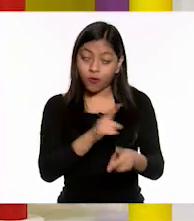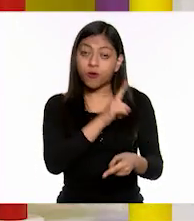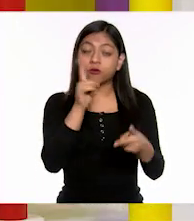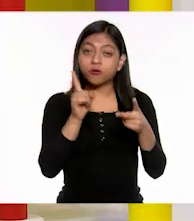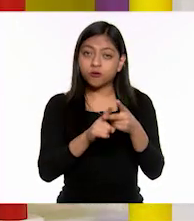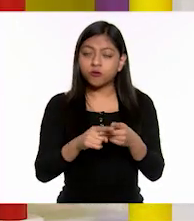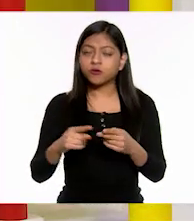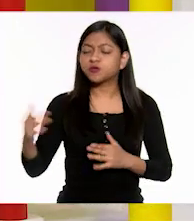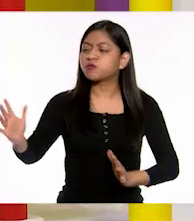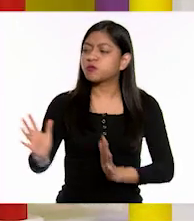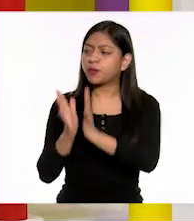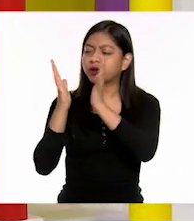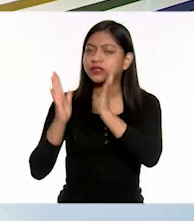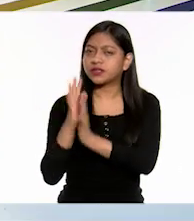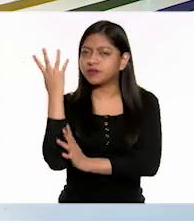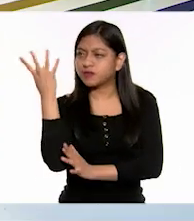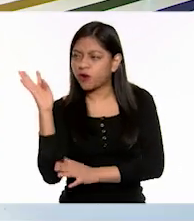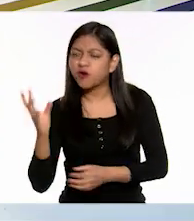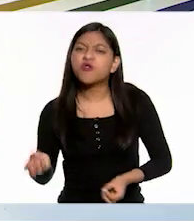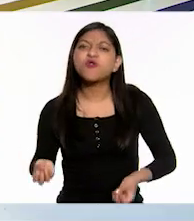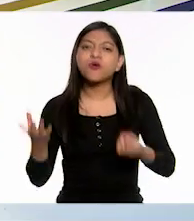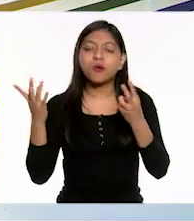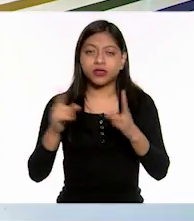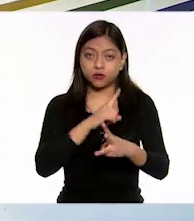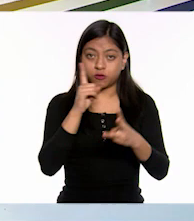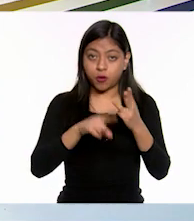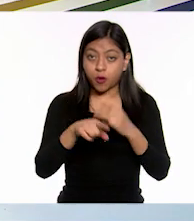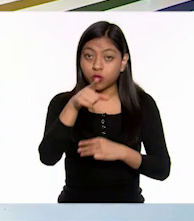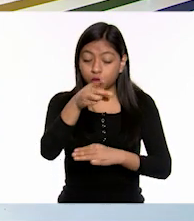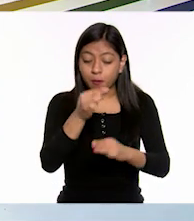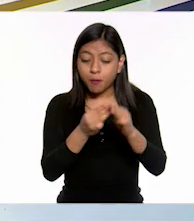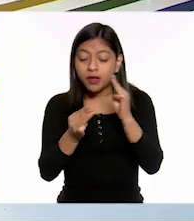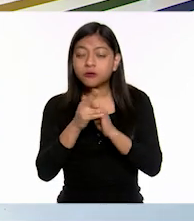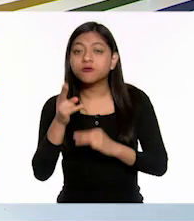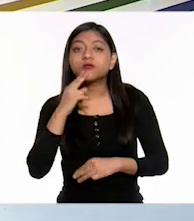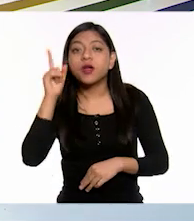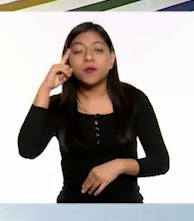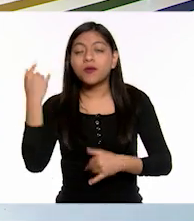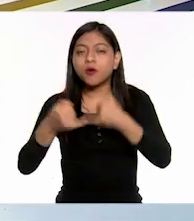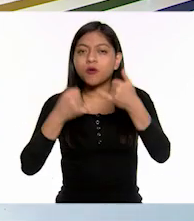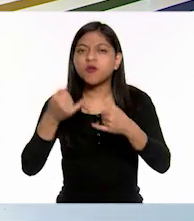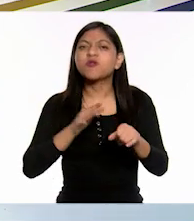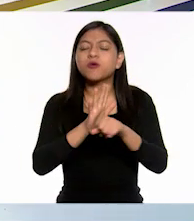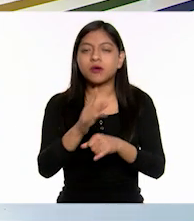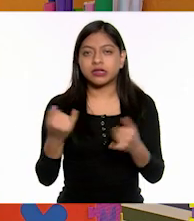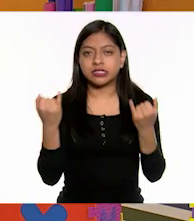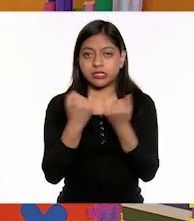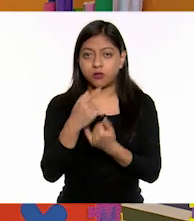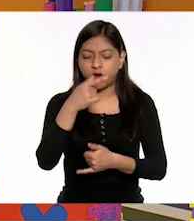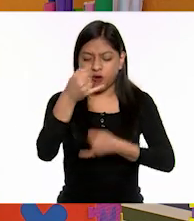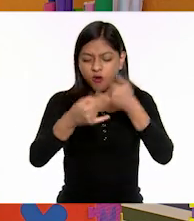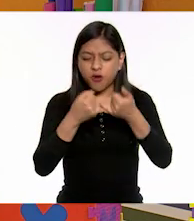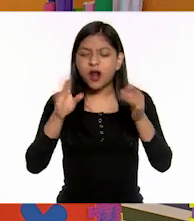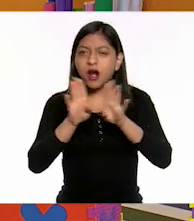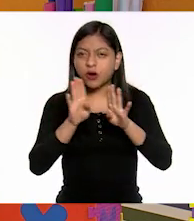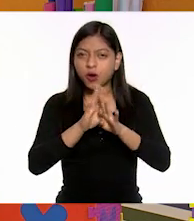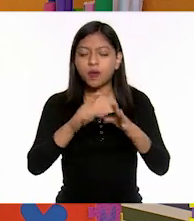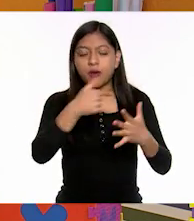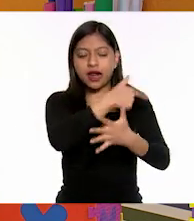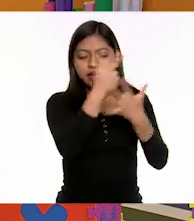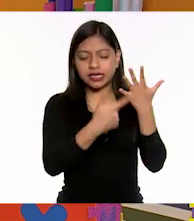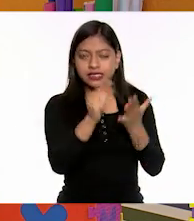de participantes el número de participante reales los materiales por supuesto la descripción de cómo se juega el juego